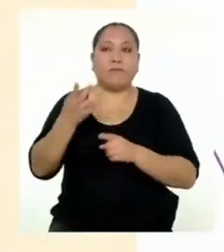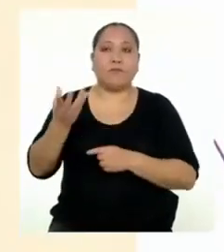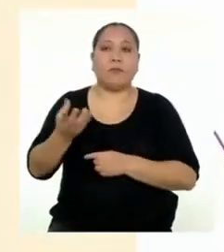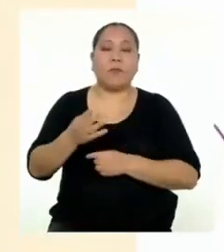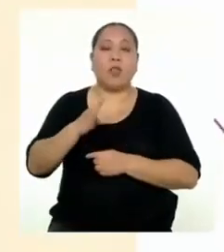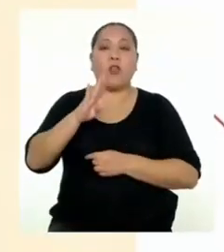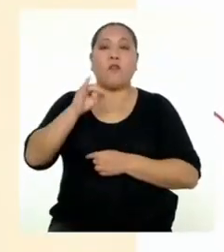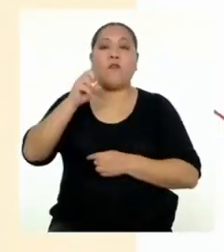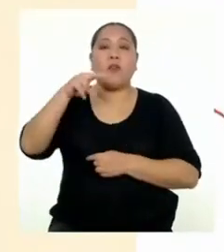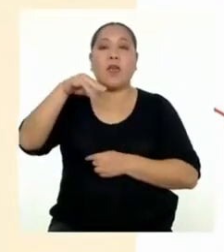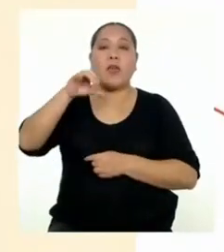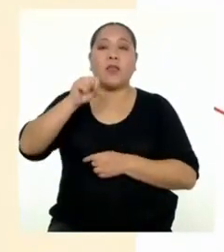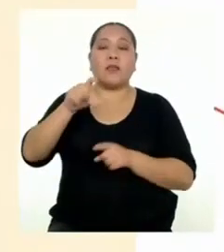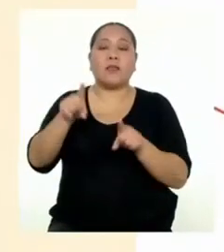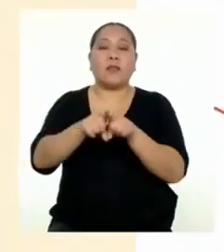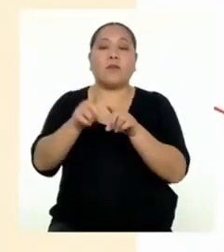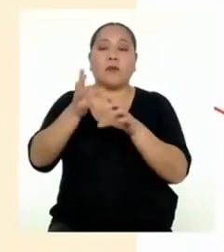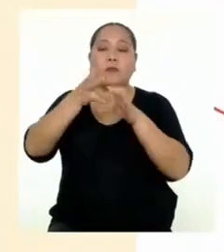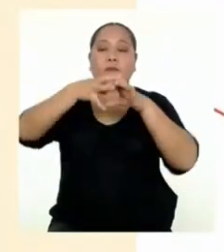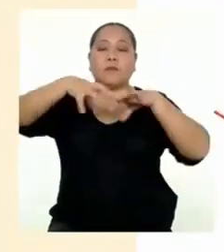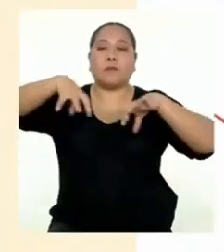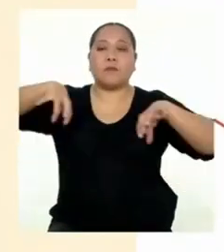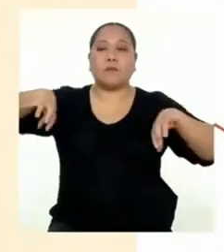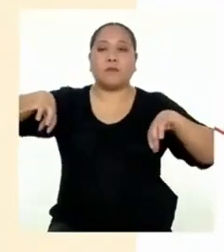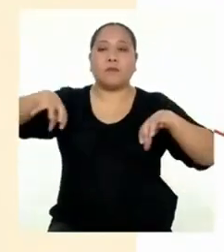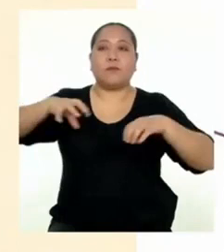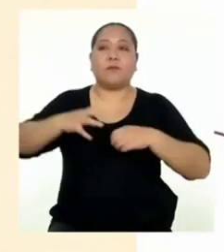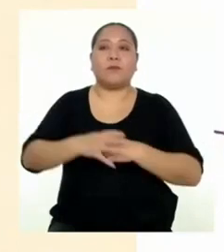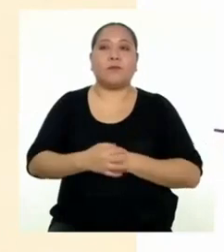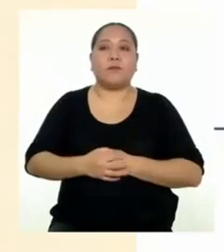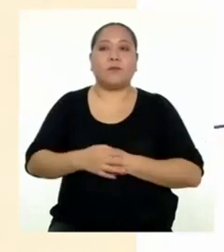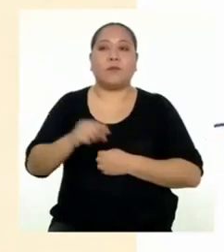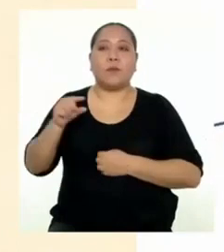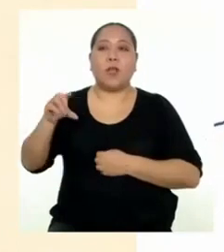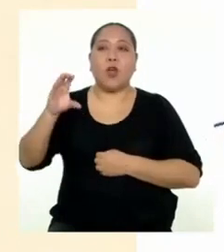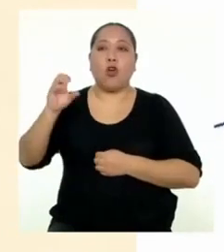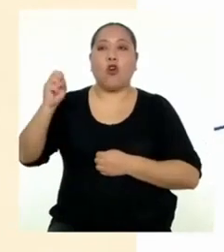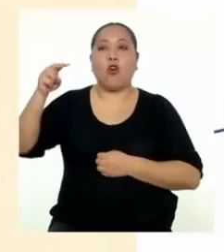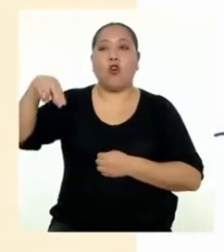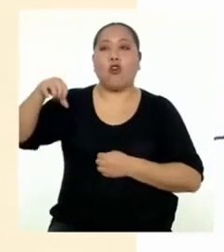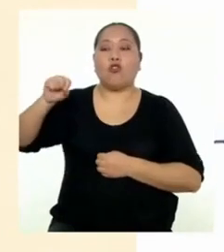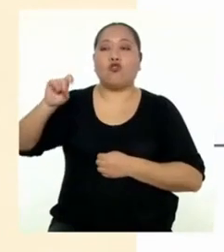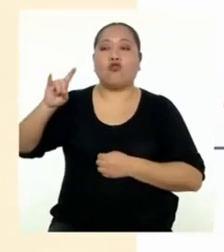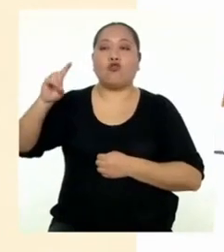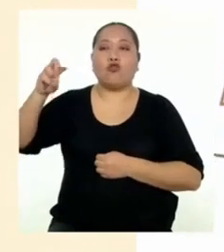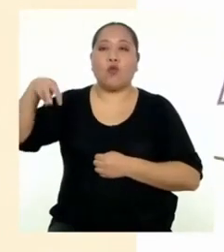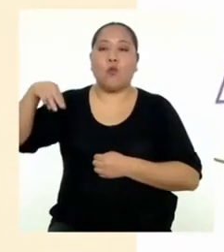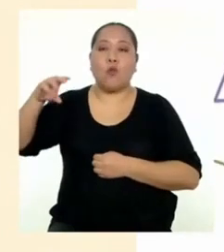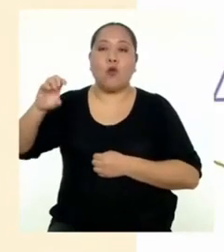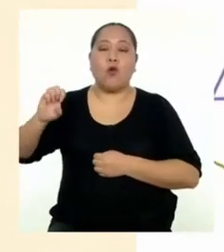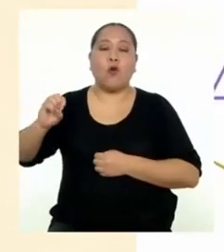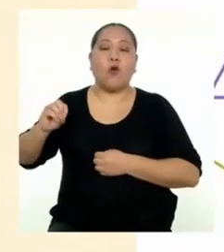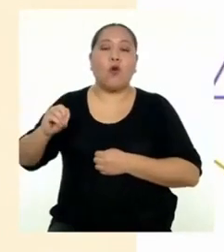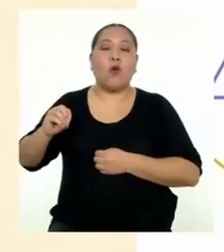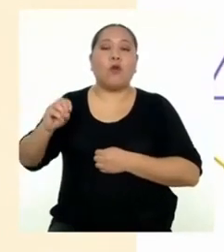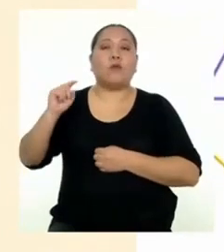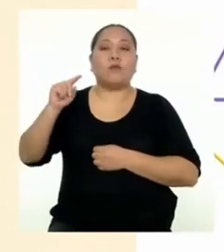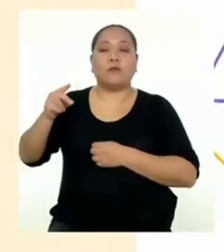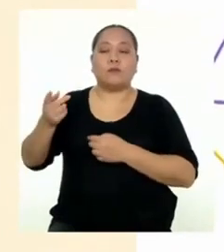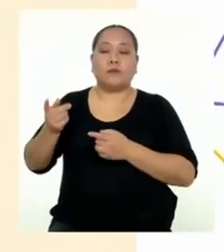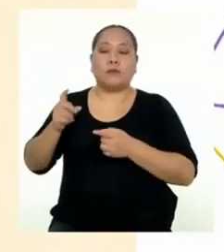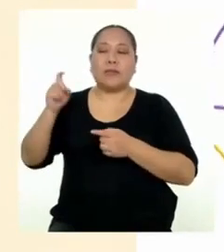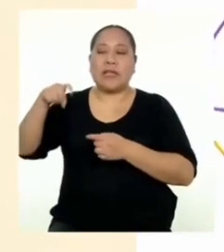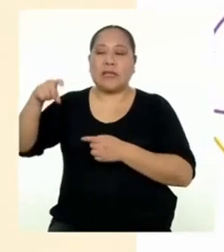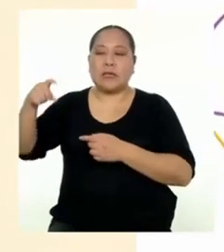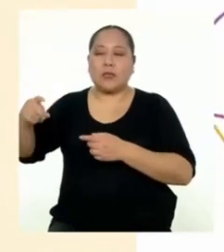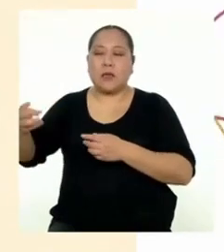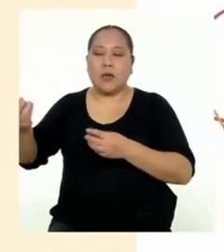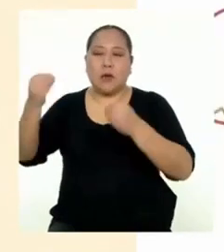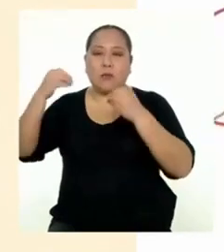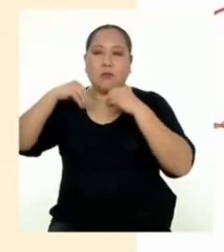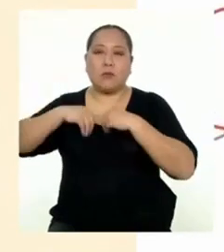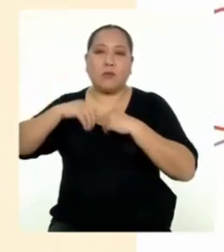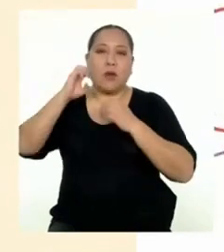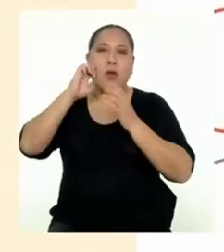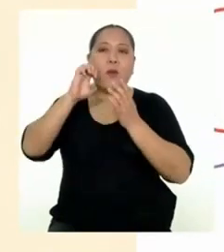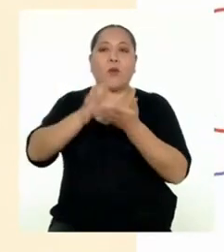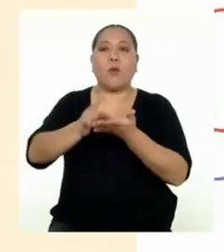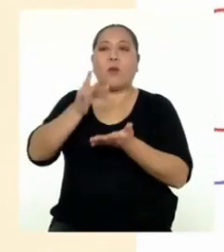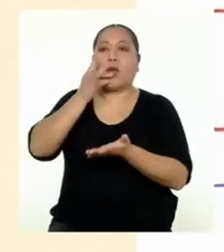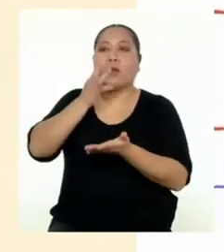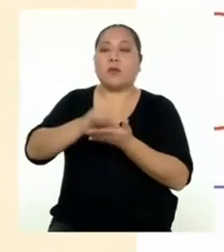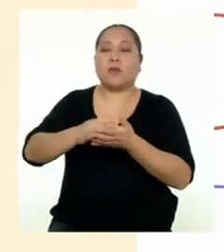los bienes también se pueden clasificar en bienes de consumo. Sirven para satisfacer una necesidad directamente, como